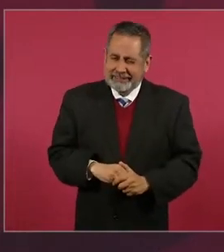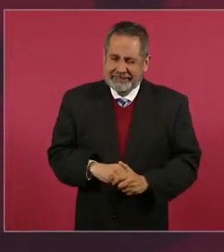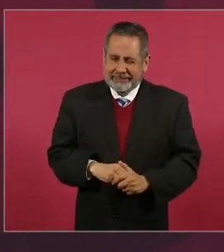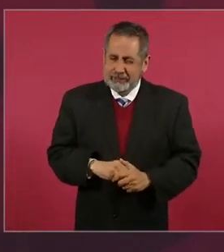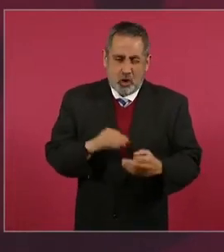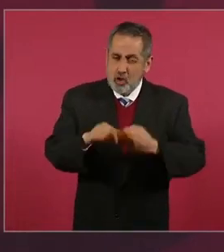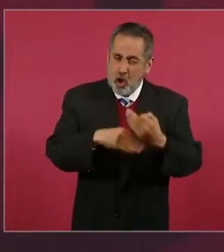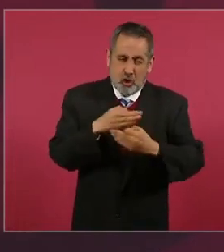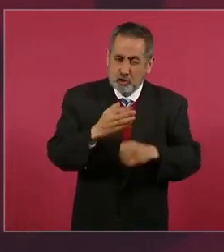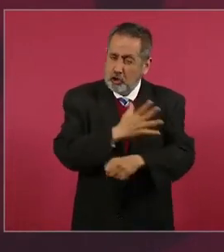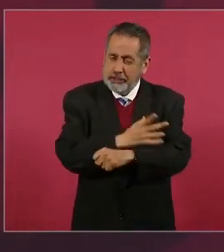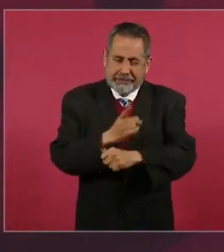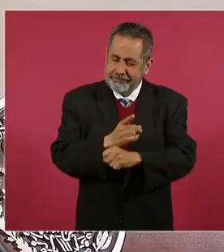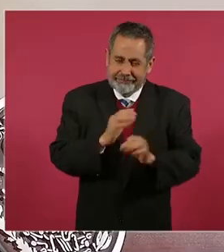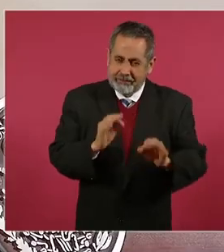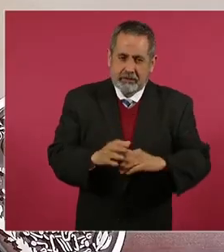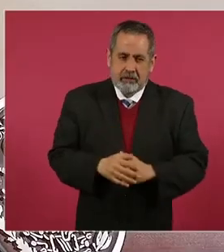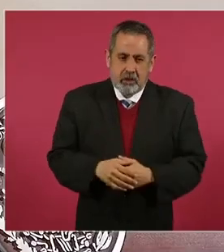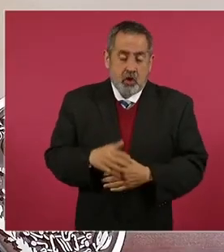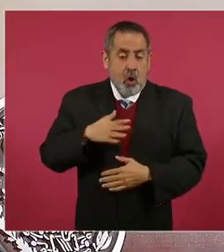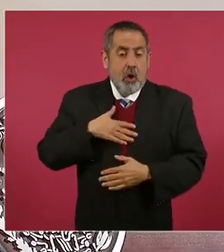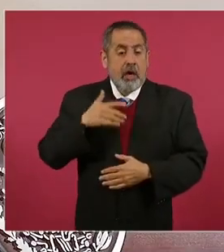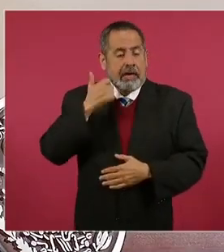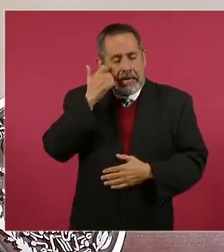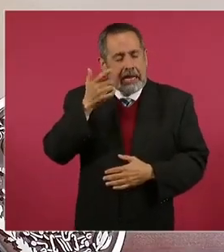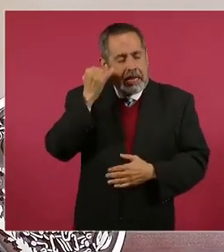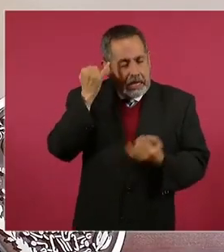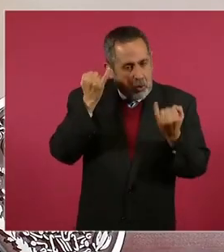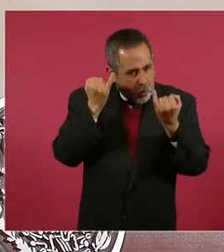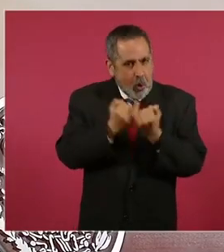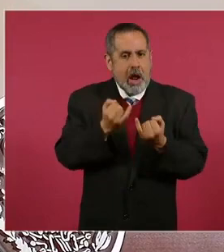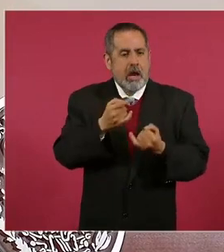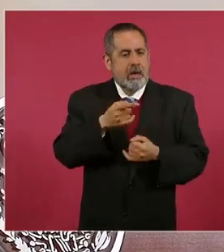honestos. Yo quisiera que fueran jesuitas como,